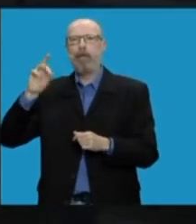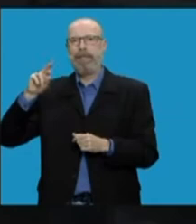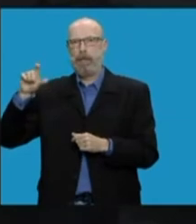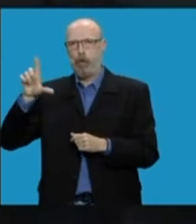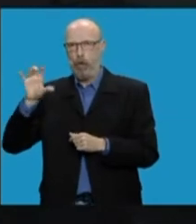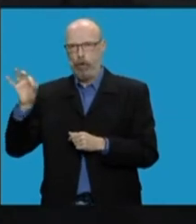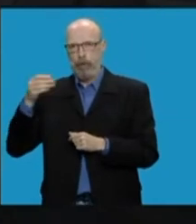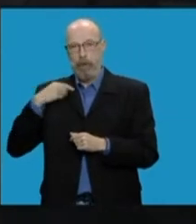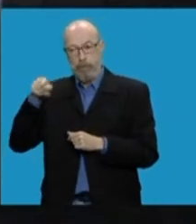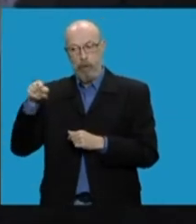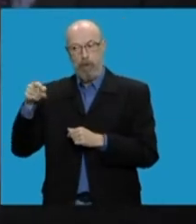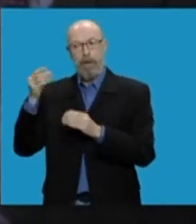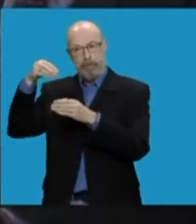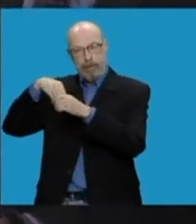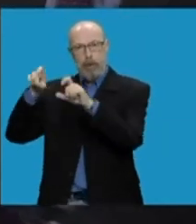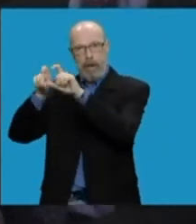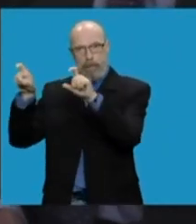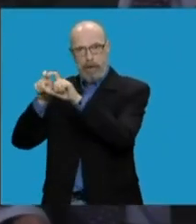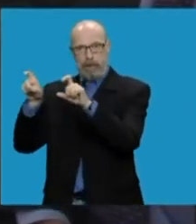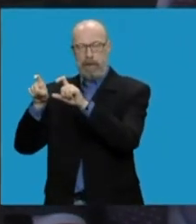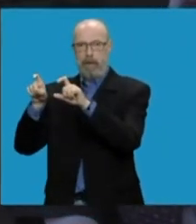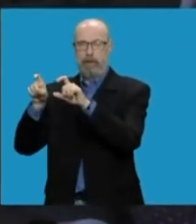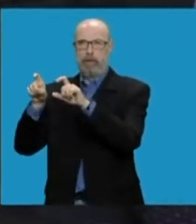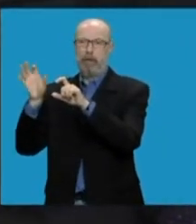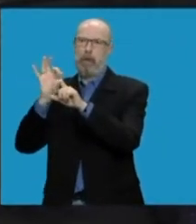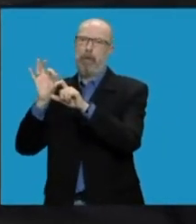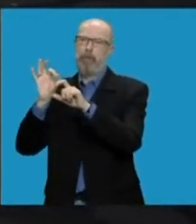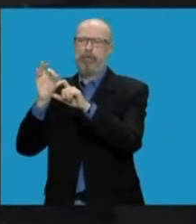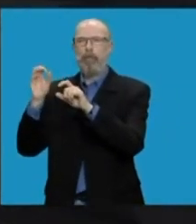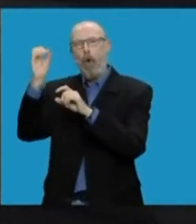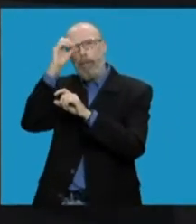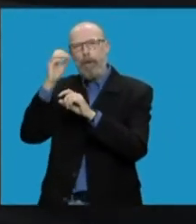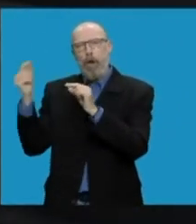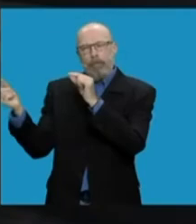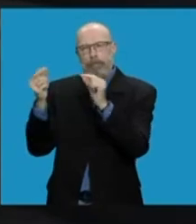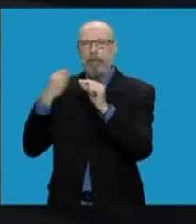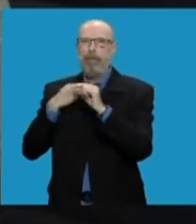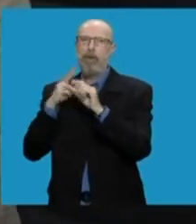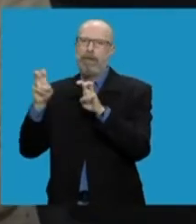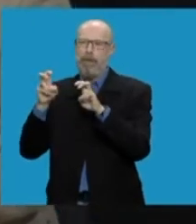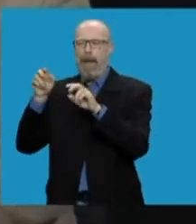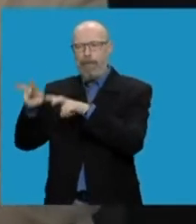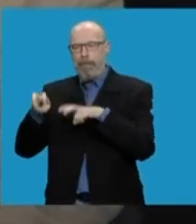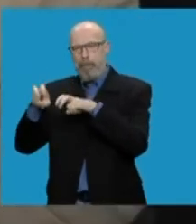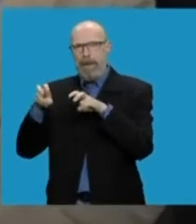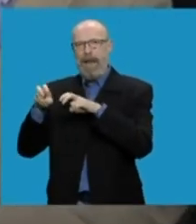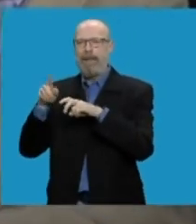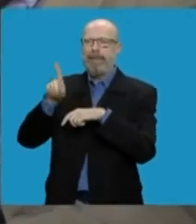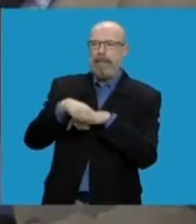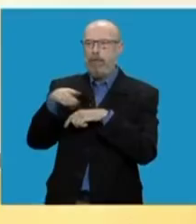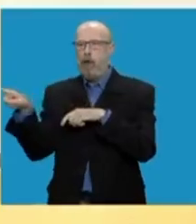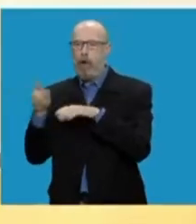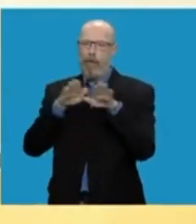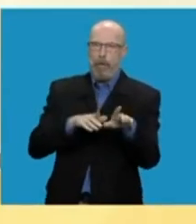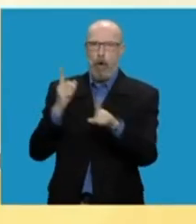y todavía sigue en algún aspecto enfrentada sobre nuclear sí, nuclear no, mina de Retortillo sí, mina de Retortillo no.